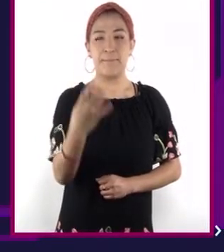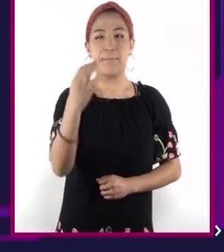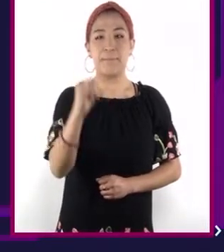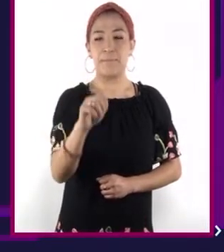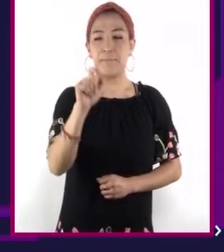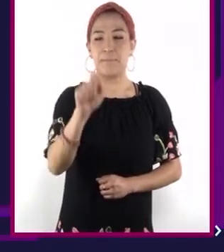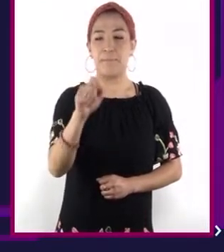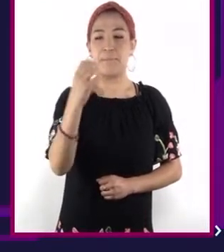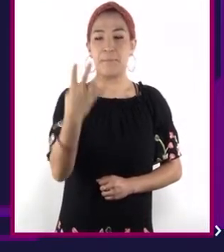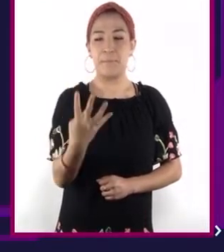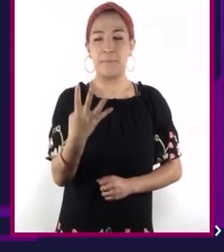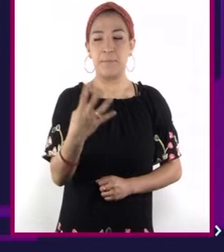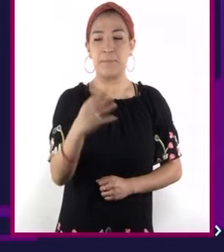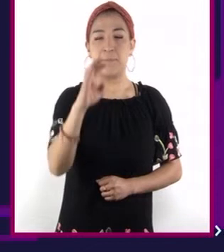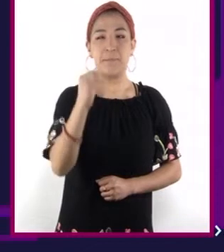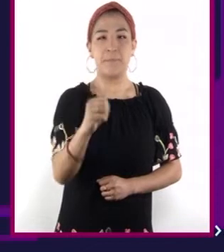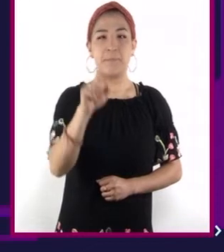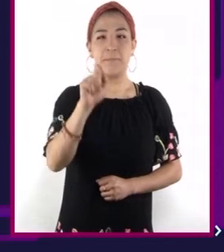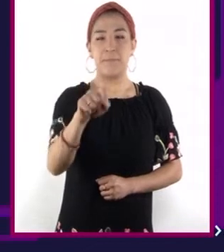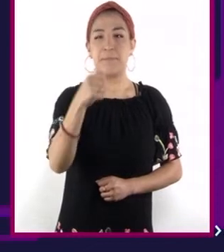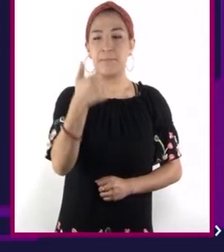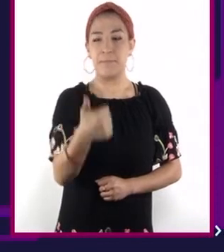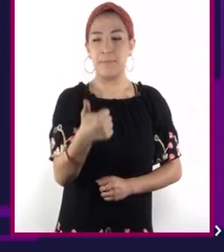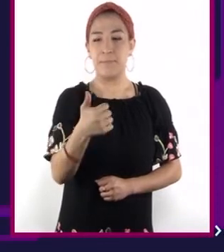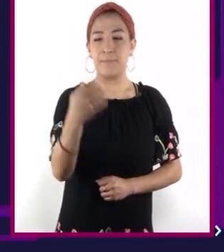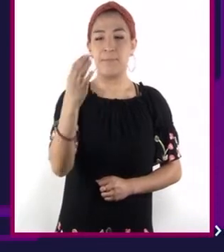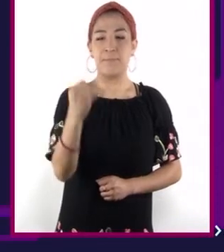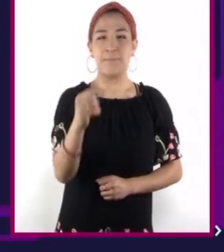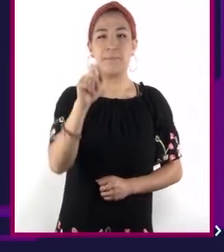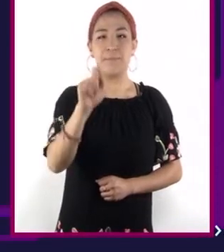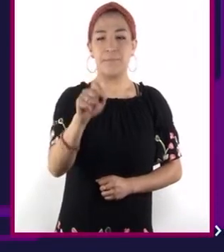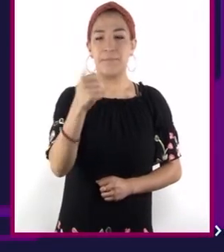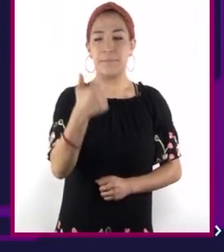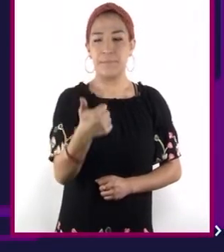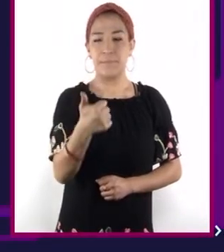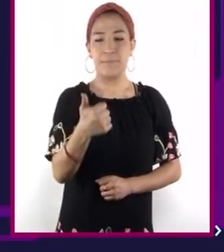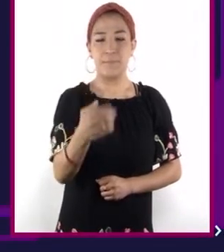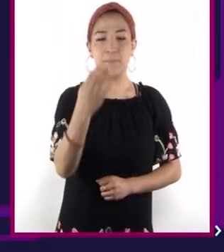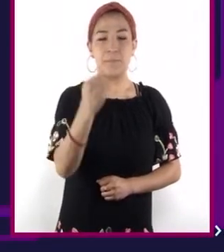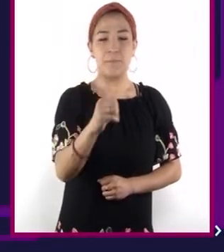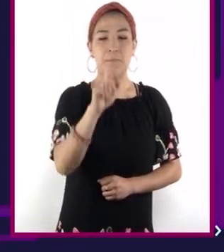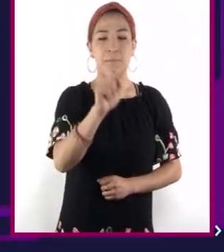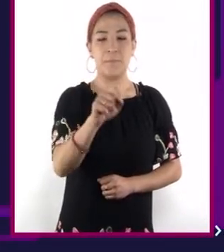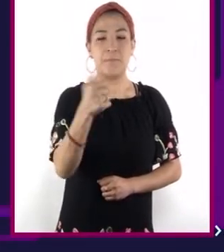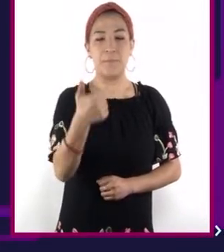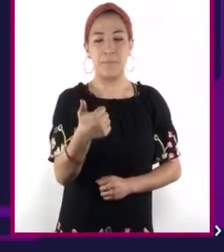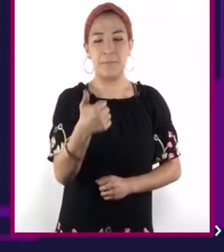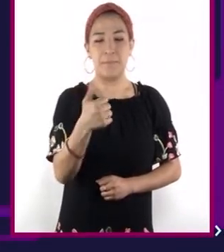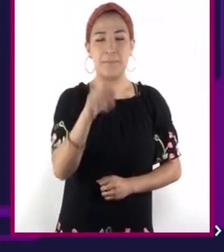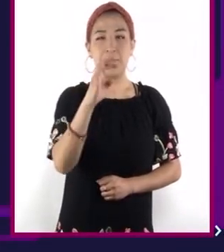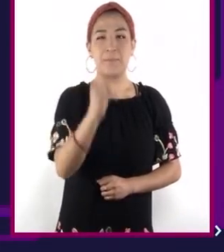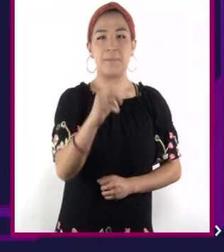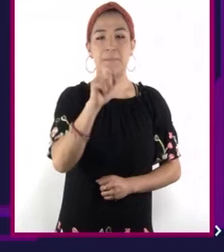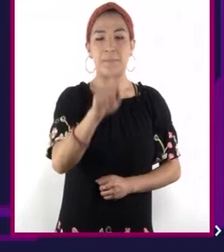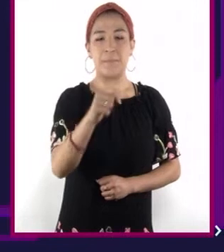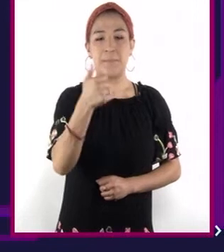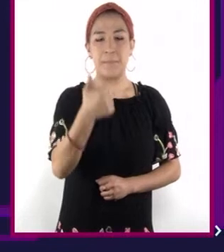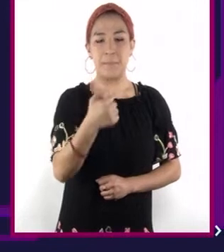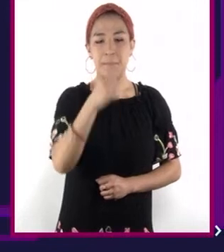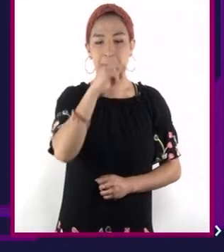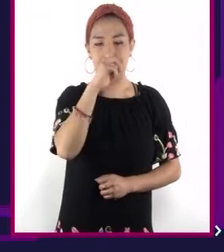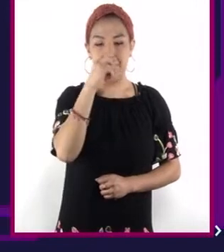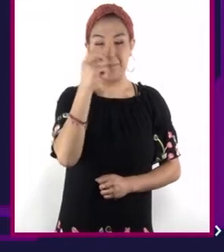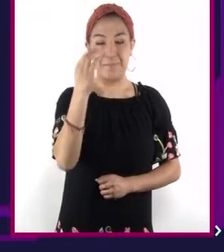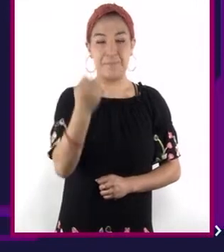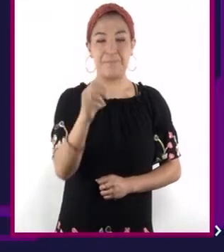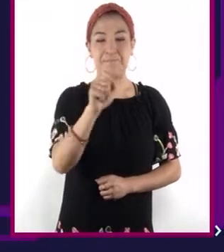9.4, 9.4, 9.6, 9.6, 9.6,